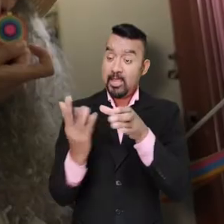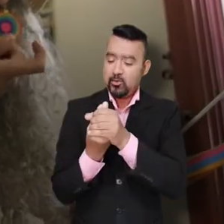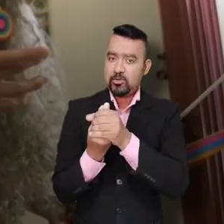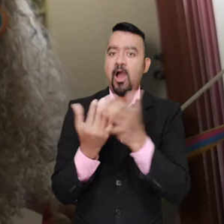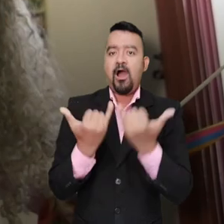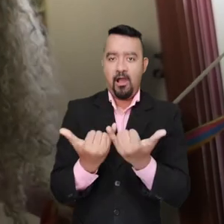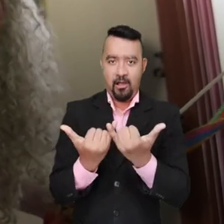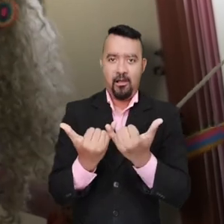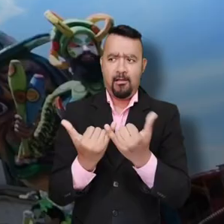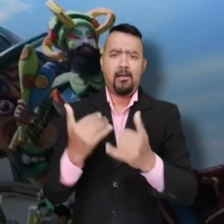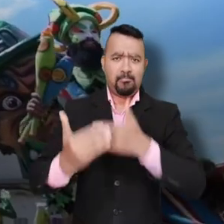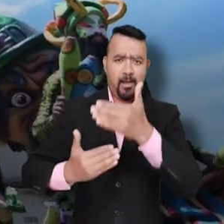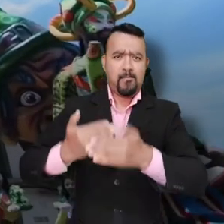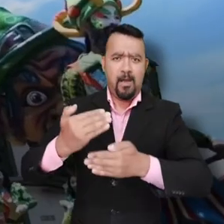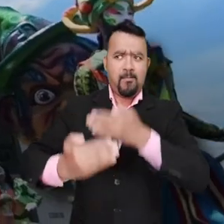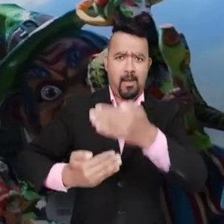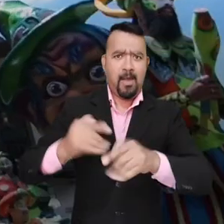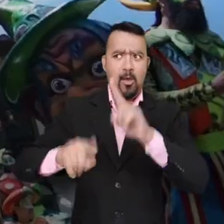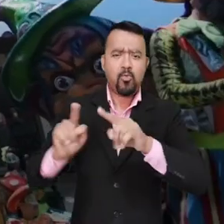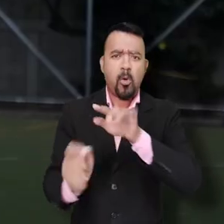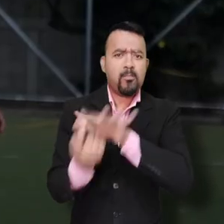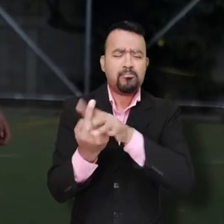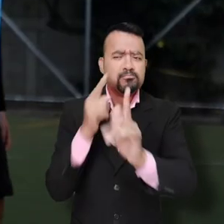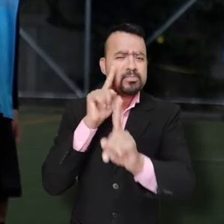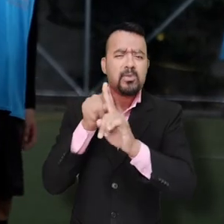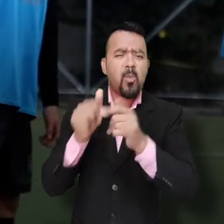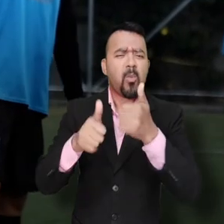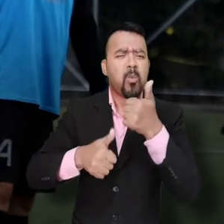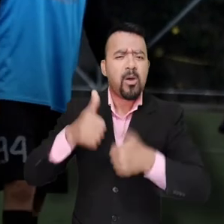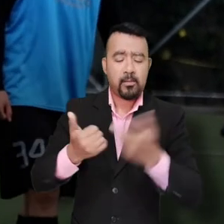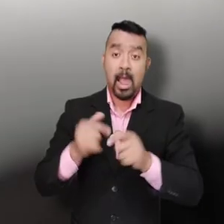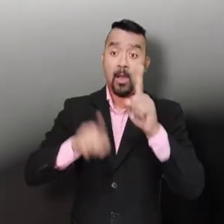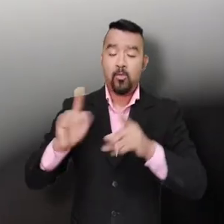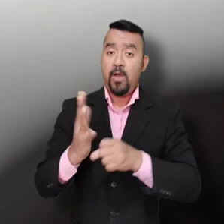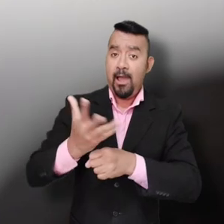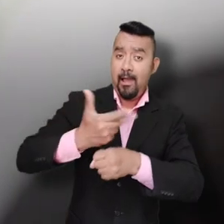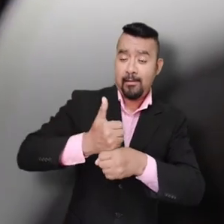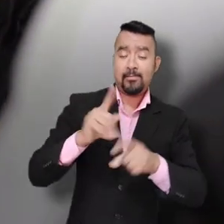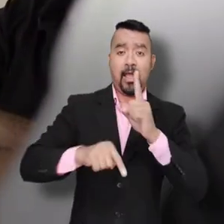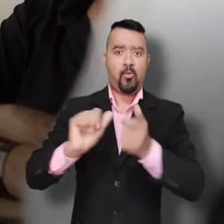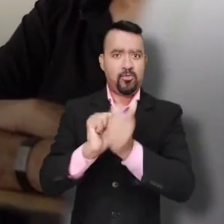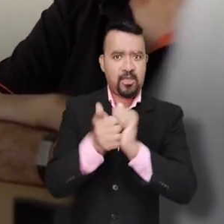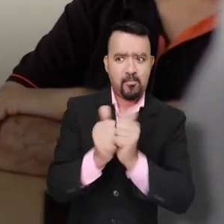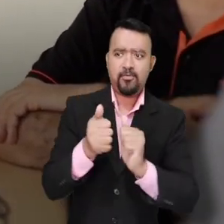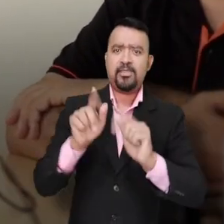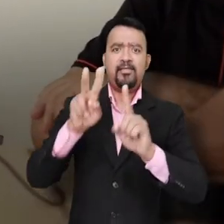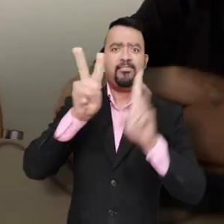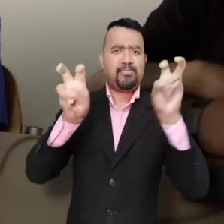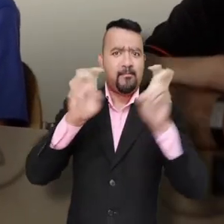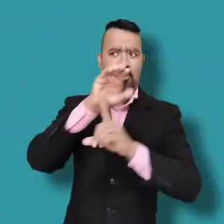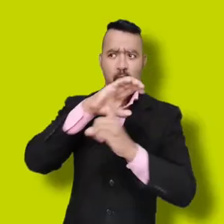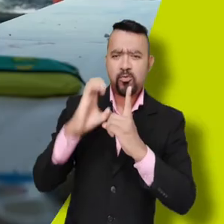inicios. Creamos espacios artísticos, culturales y deportivos en los que niños, jóvenes y adultos con discapacidad conectaron con